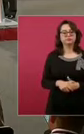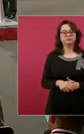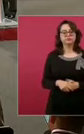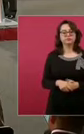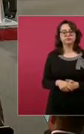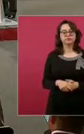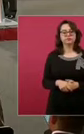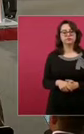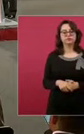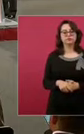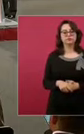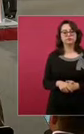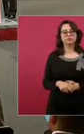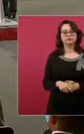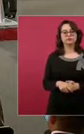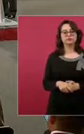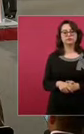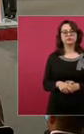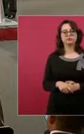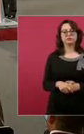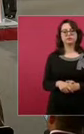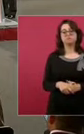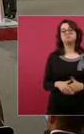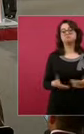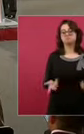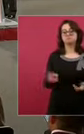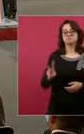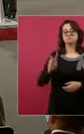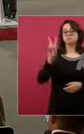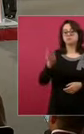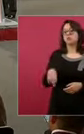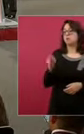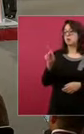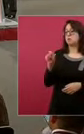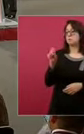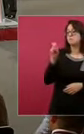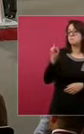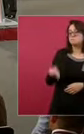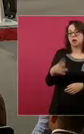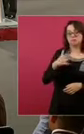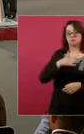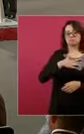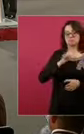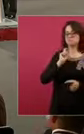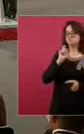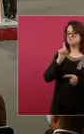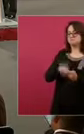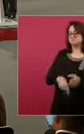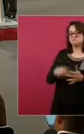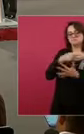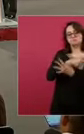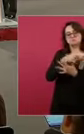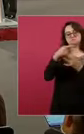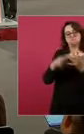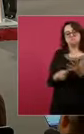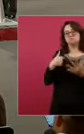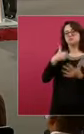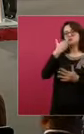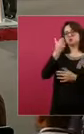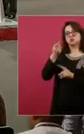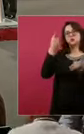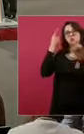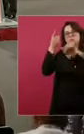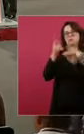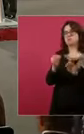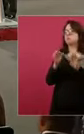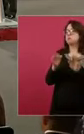decisión? Porque la verdad Acción Nacional es la mejor opción para mí, dado a que cumple con lo que es mis expectativas y